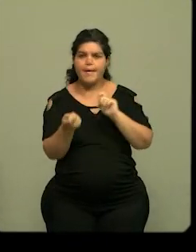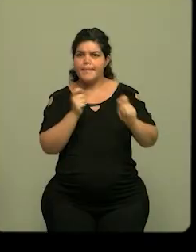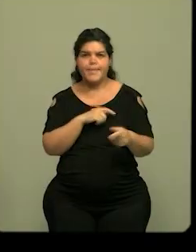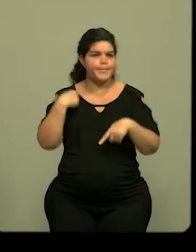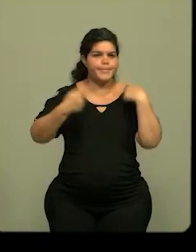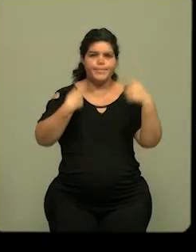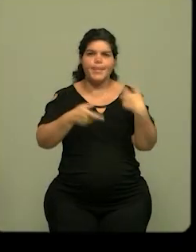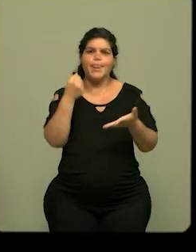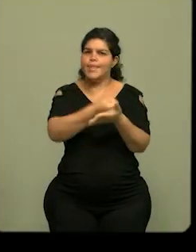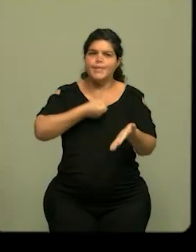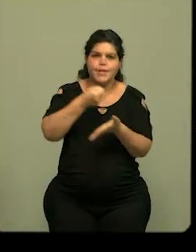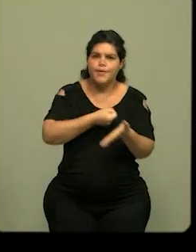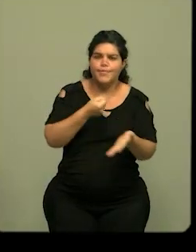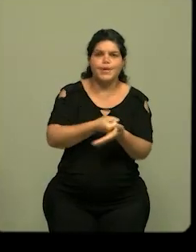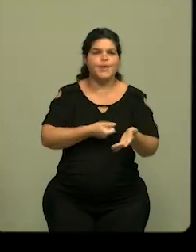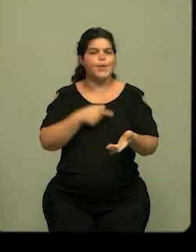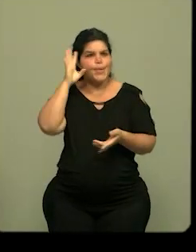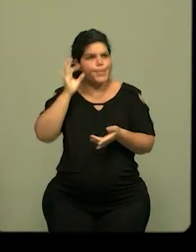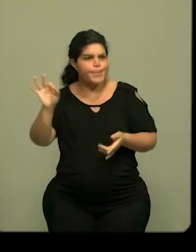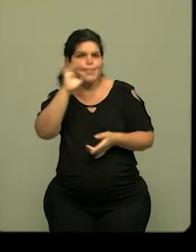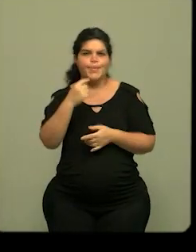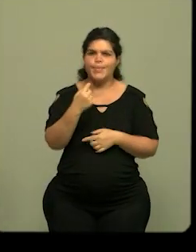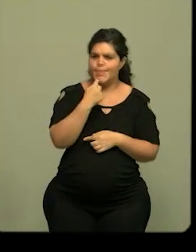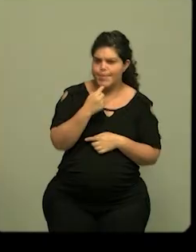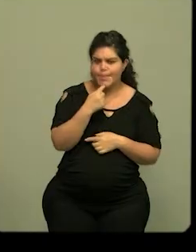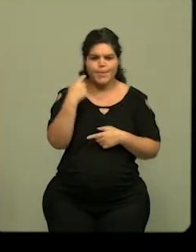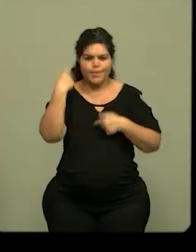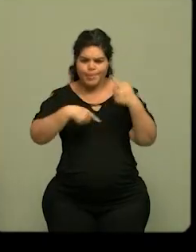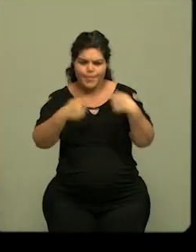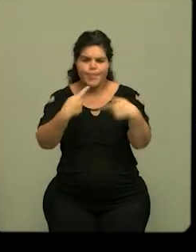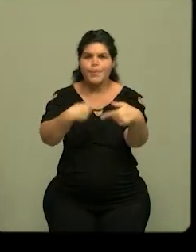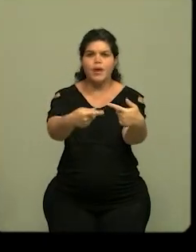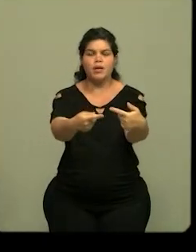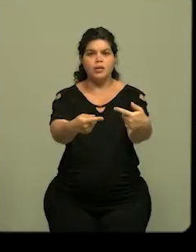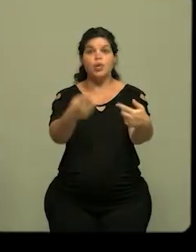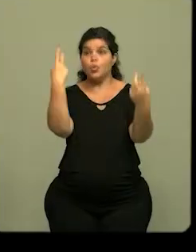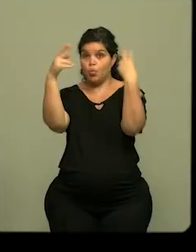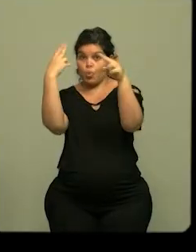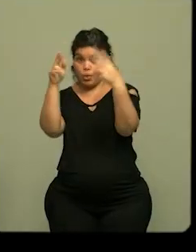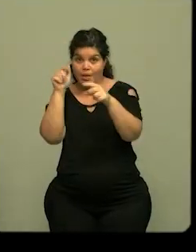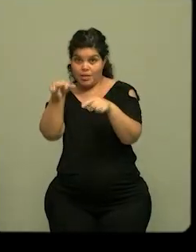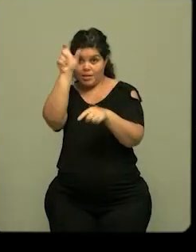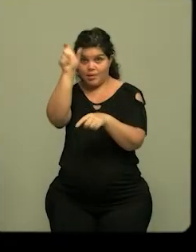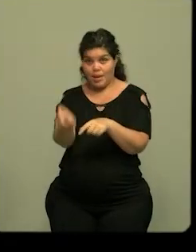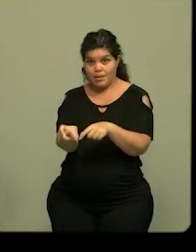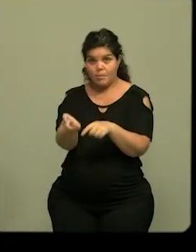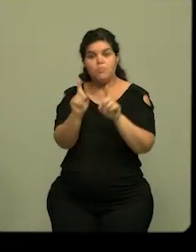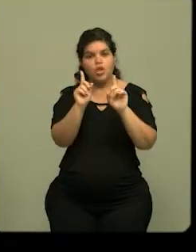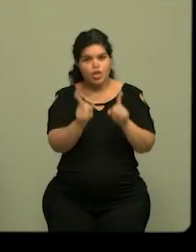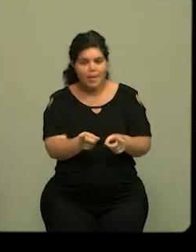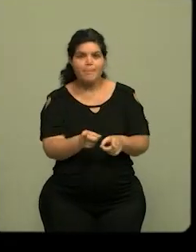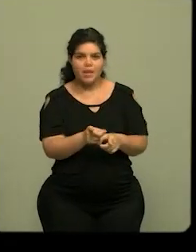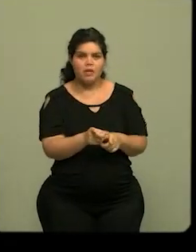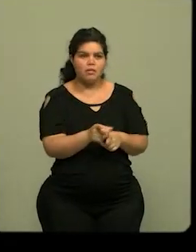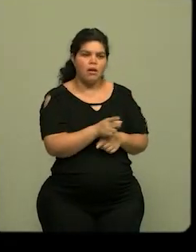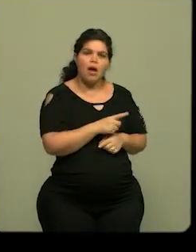planteos, desafíos, con la demanda también de, en este caso, los turistas, pero también vamos a decir, desde la carrera, la